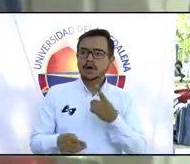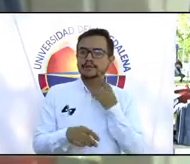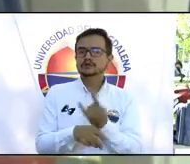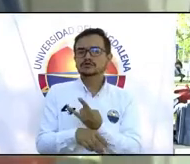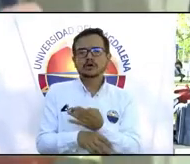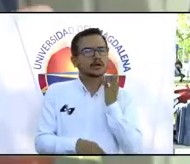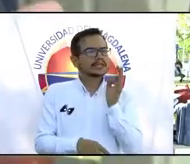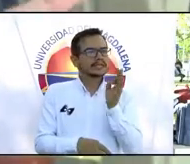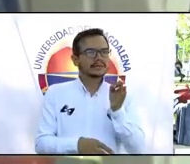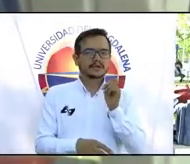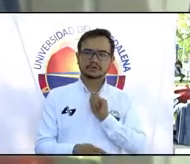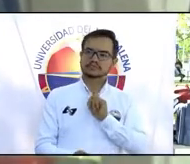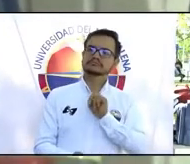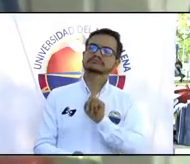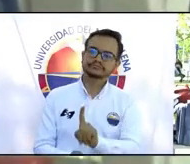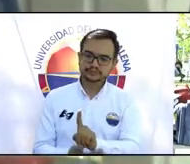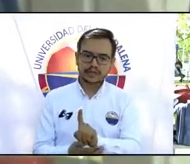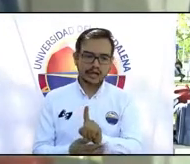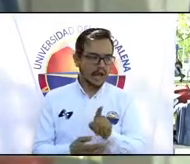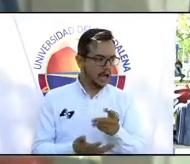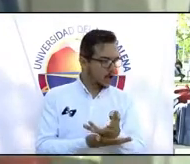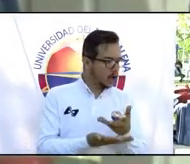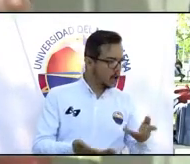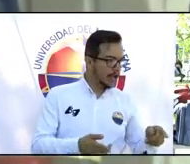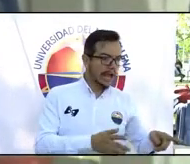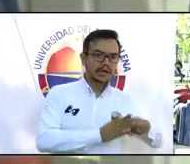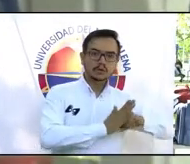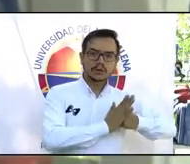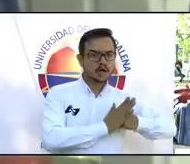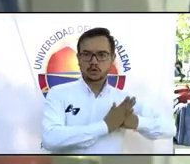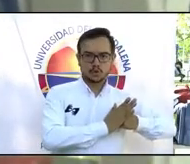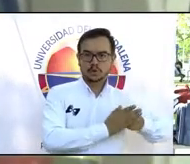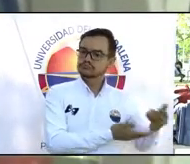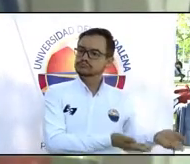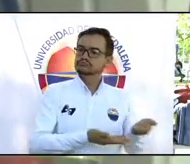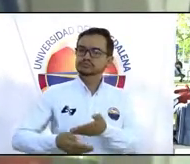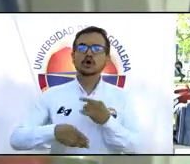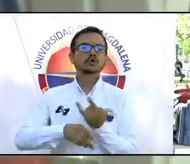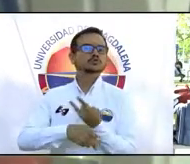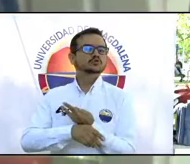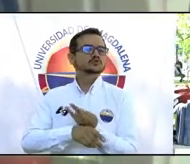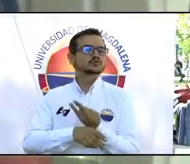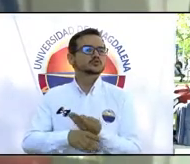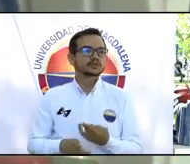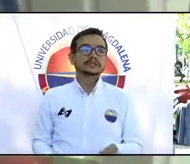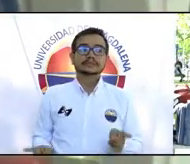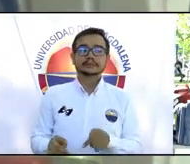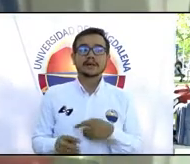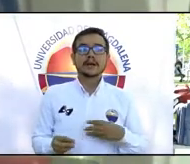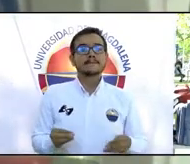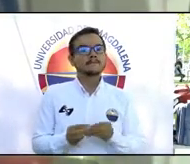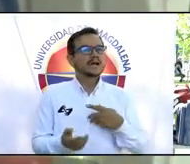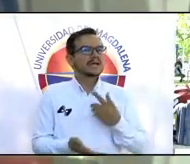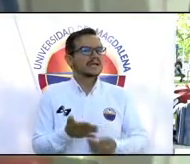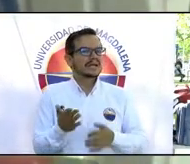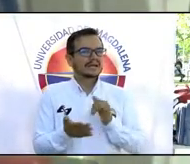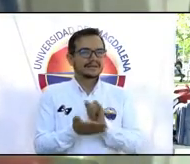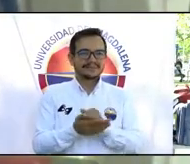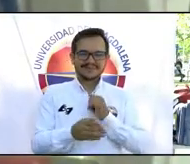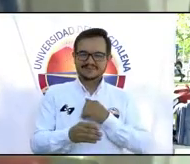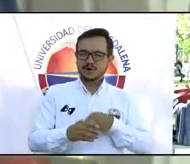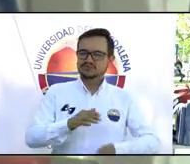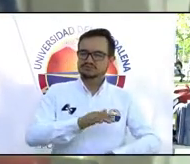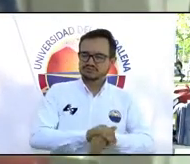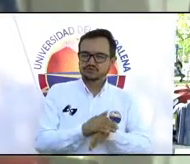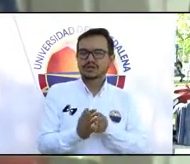que las cosas se empiecen a usar, no se queden guardadas, pero también es una forma que antes de salir contemos un poquito lo que seguimos haciendo,